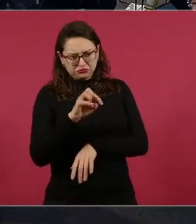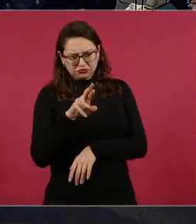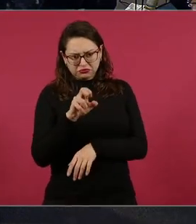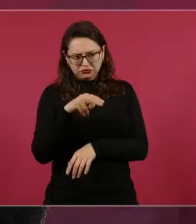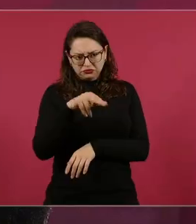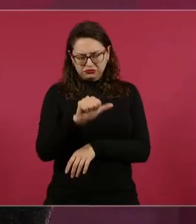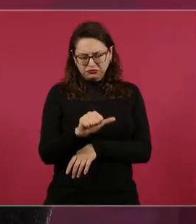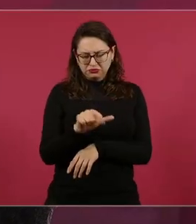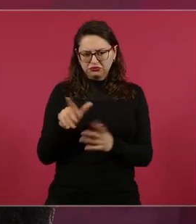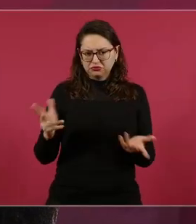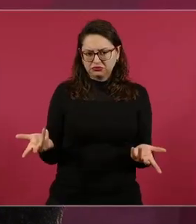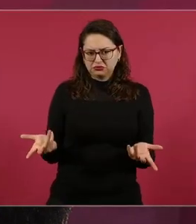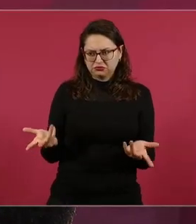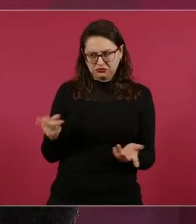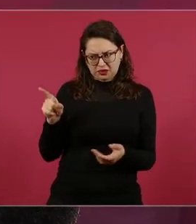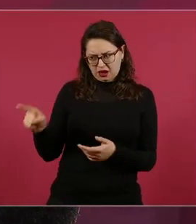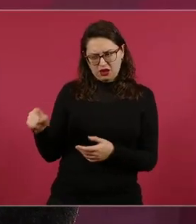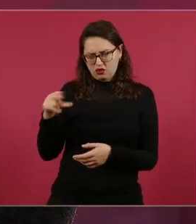en la encuesta,